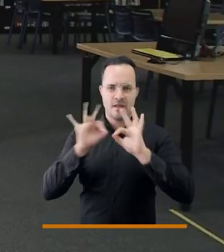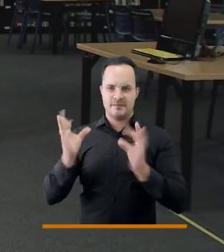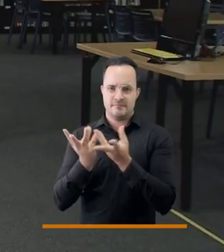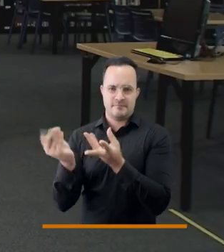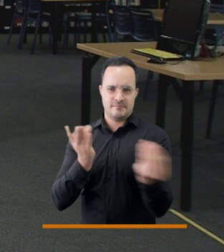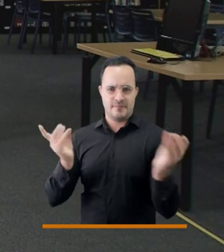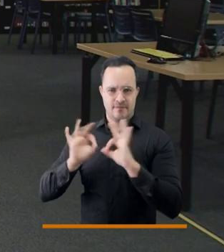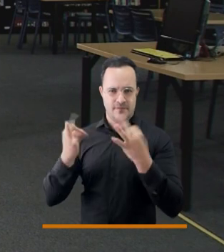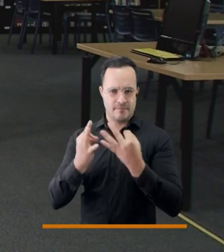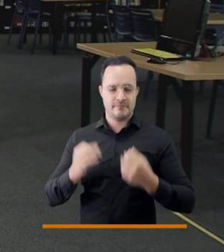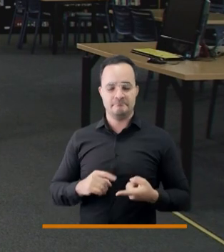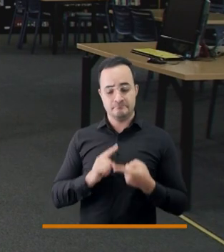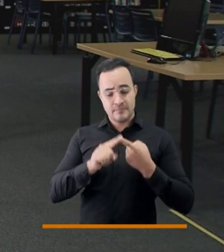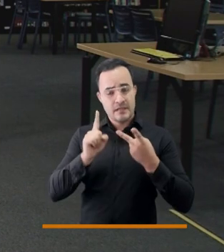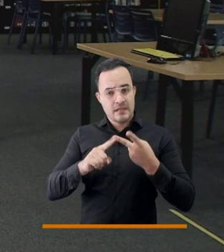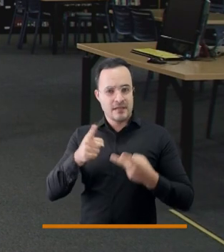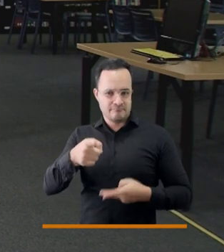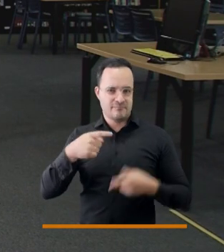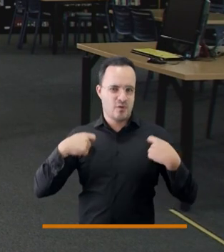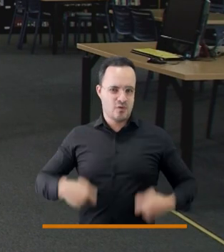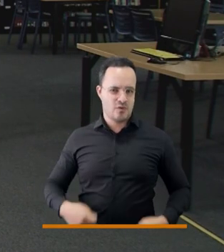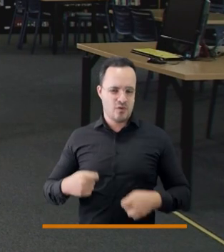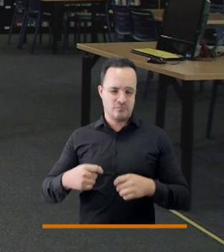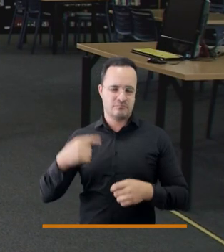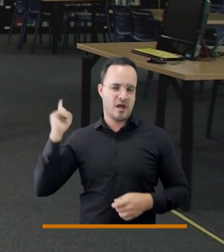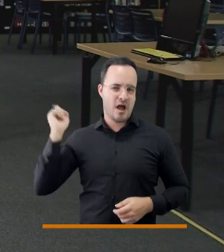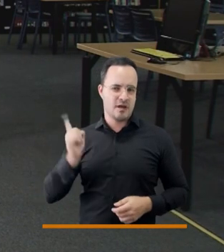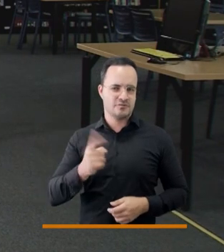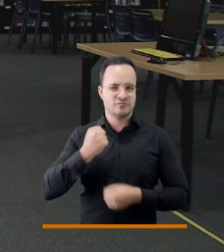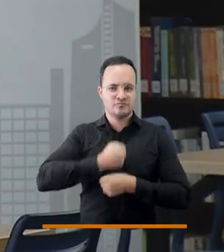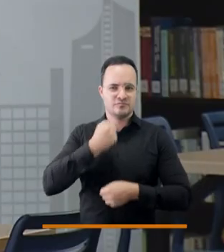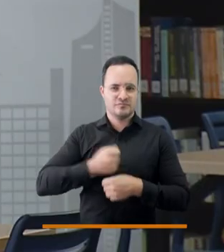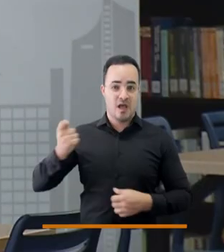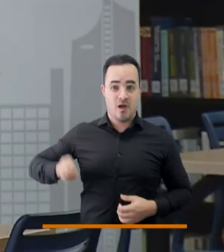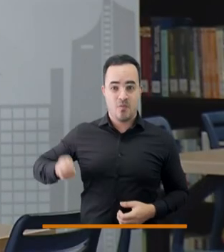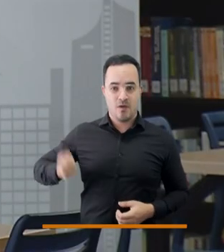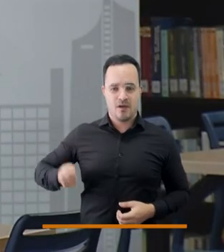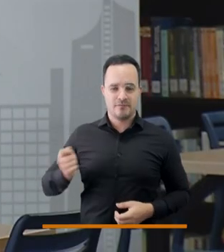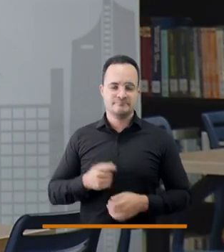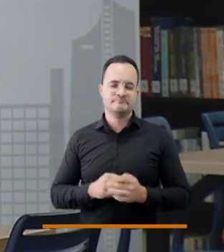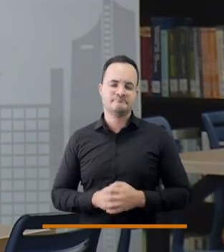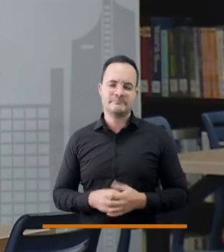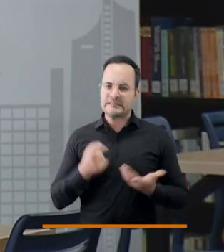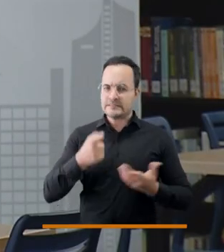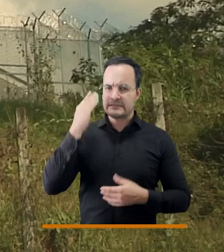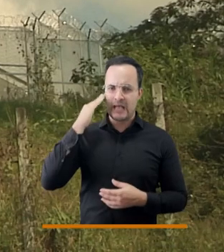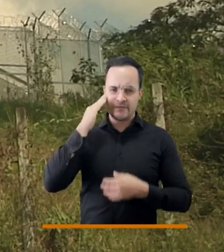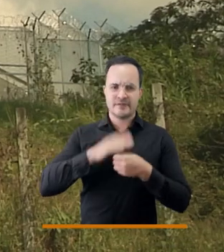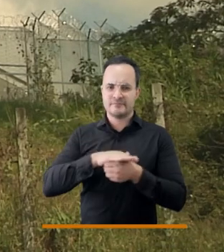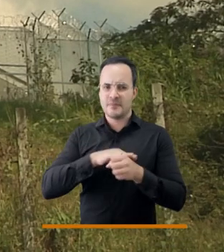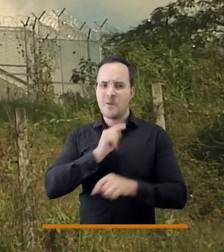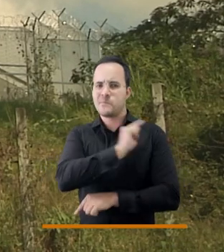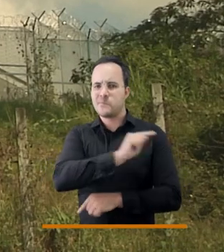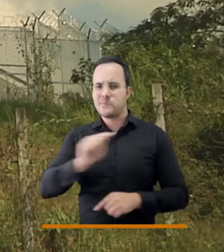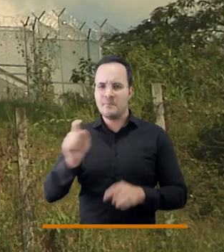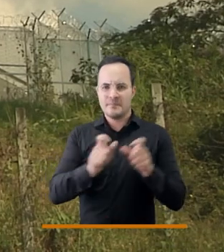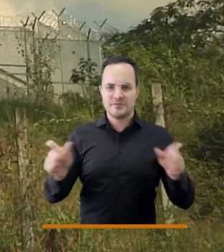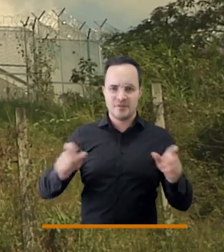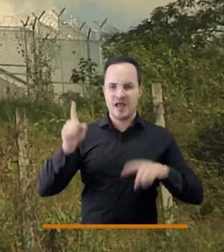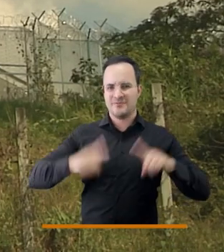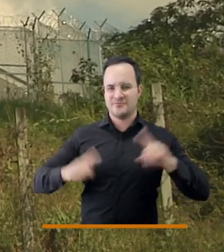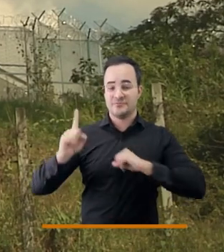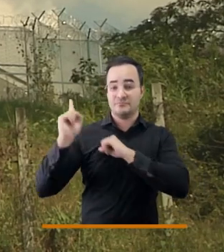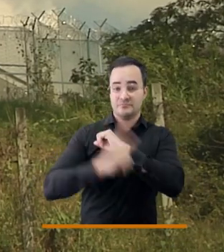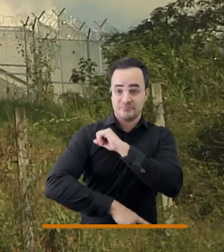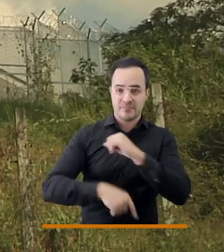sido abogada litigante y entiende el drama de las personas que han perdido la libertad y que están hoy hacinadas en cárceles